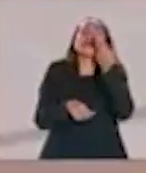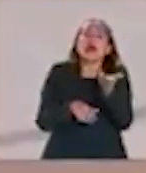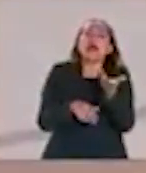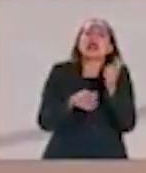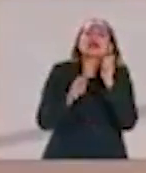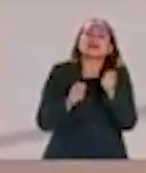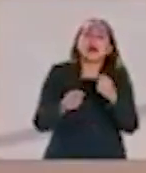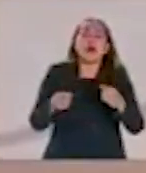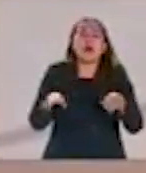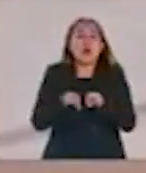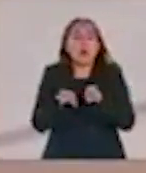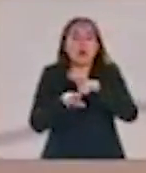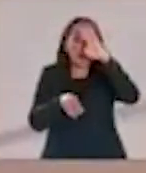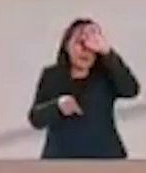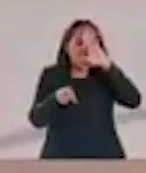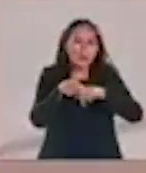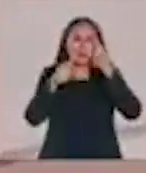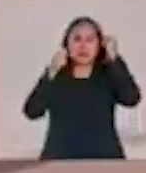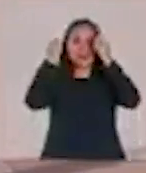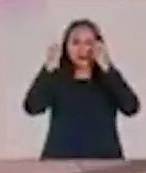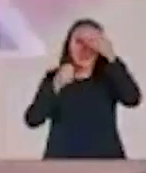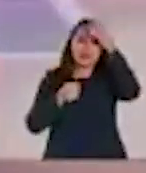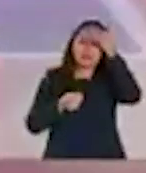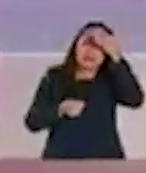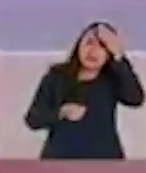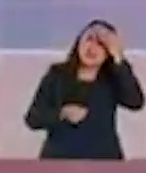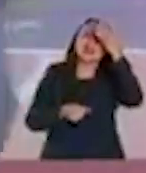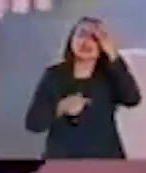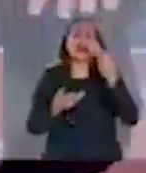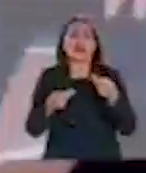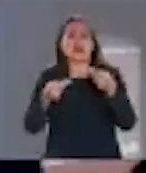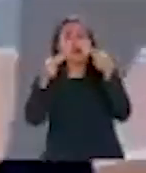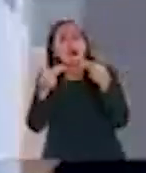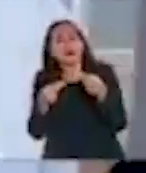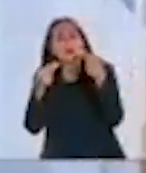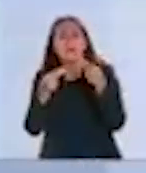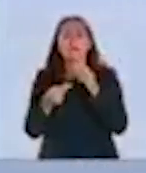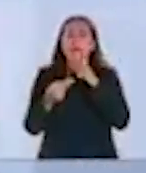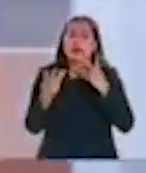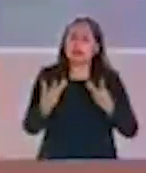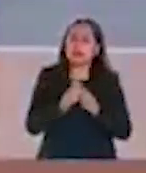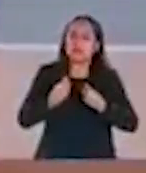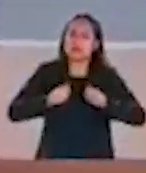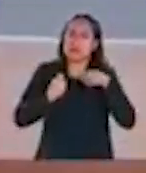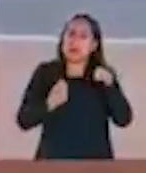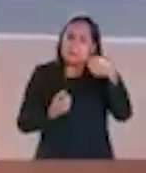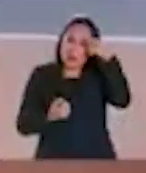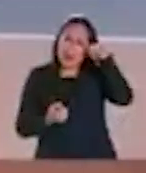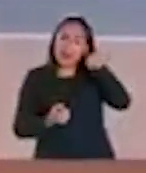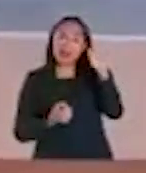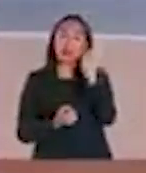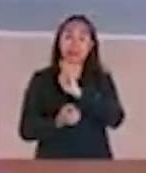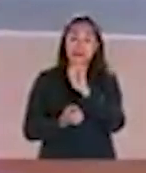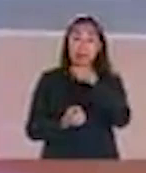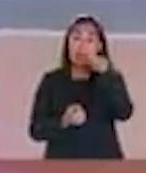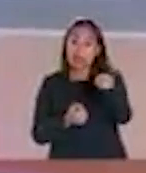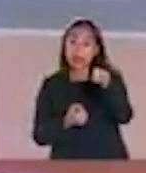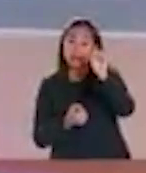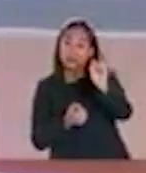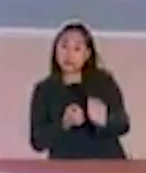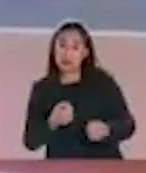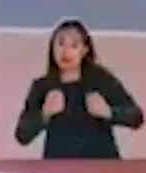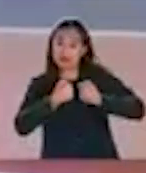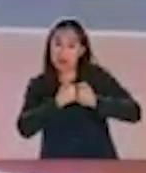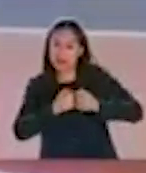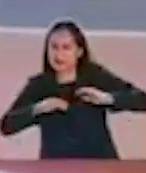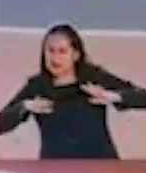culturales de turismo comerciales de inversión en la frontera sur si nosotros logramos cambiarle el rostro la frontera sur si logramos bajar